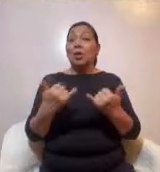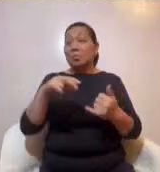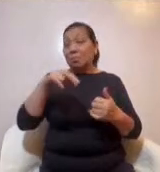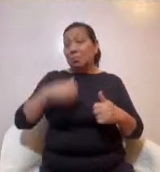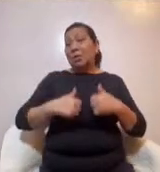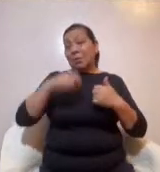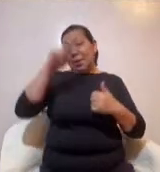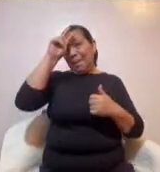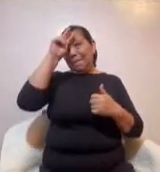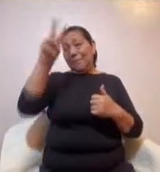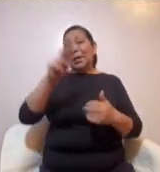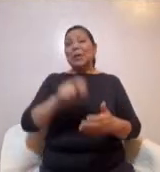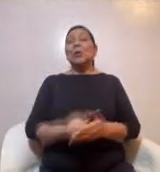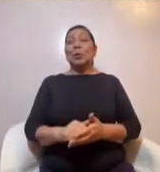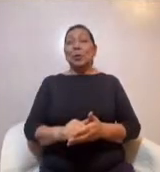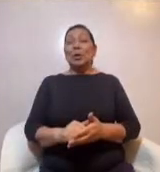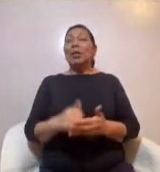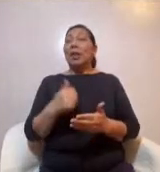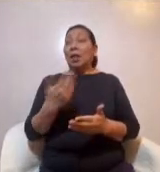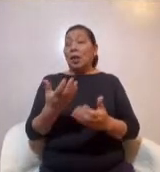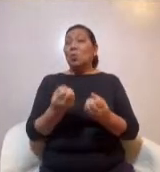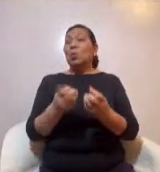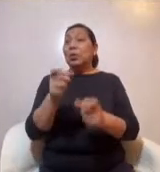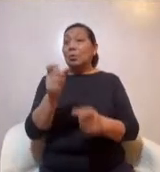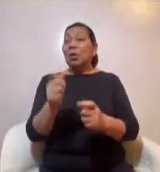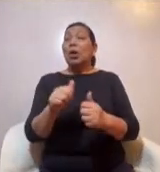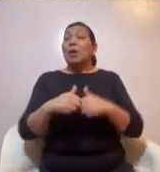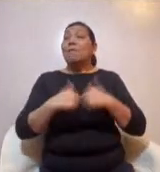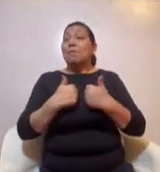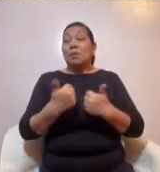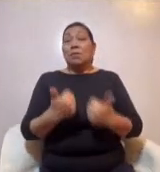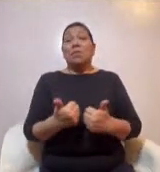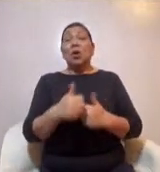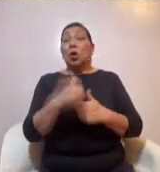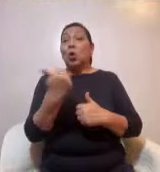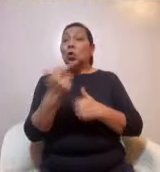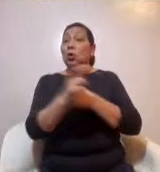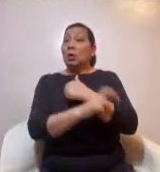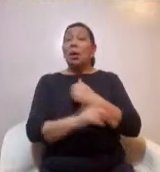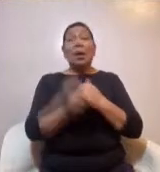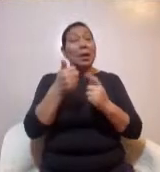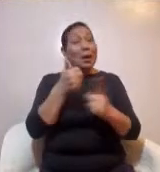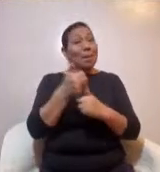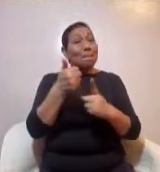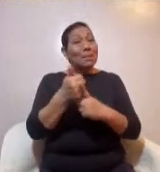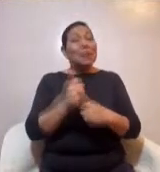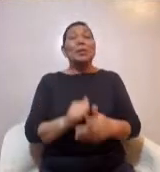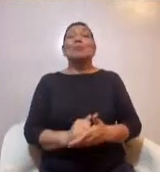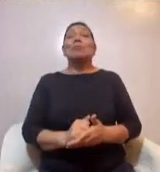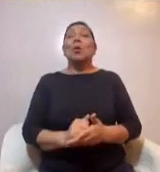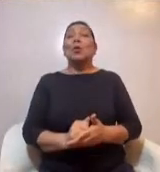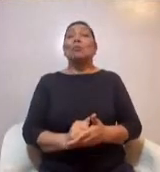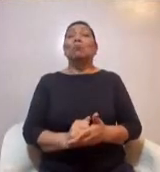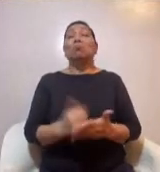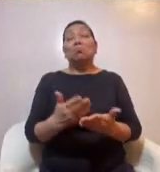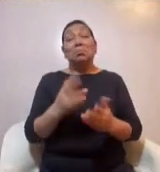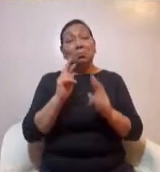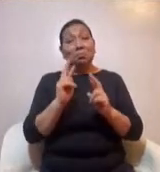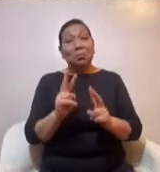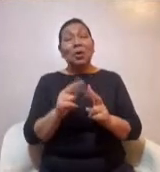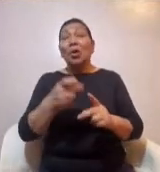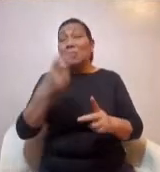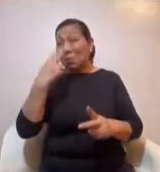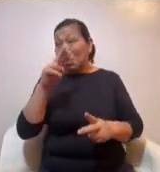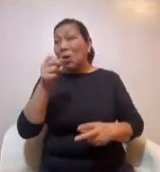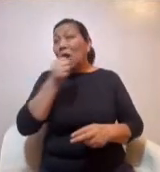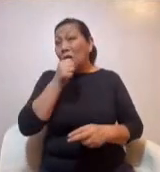ahora vivimos en Perú, que efectivamente hay muchas personas extranjeras residiendo en el mismo y por lo tanto,